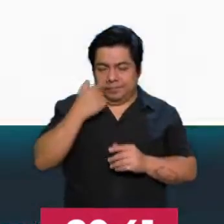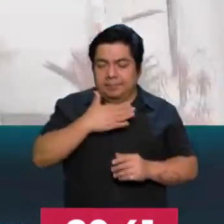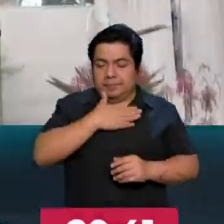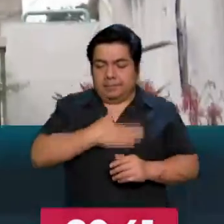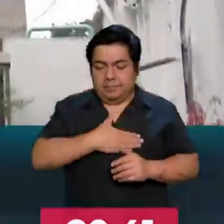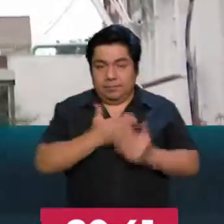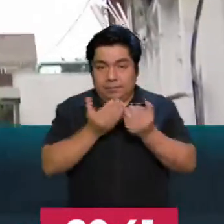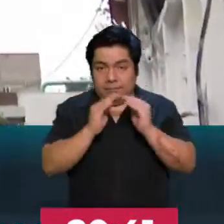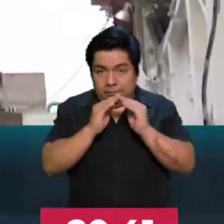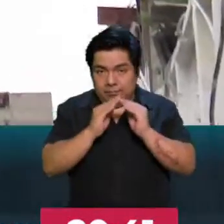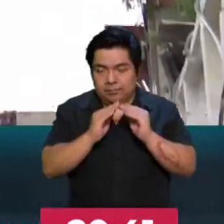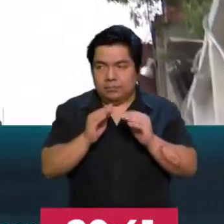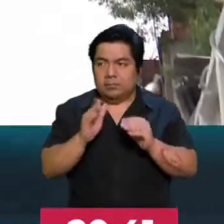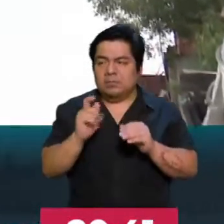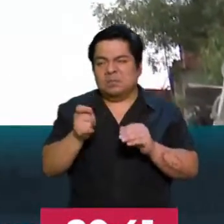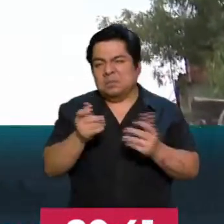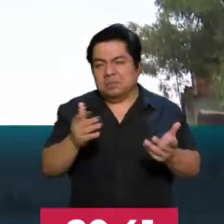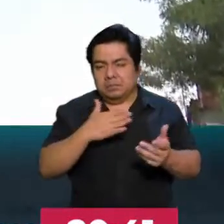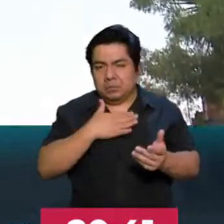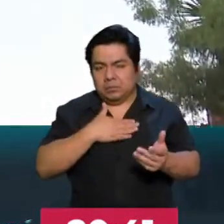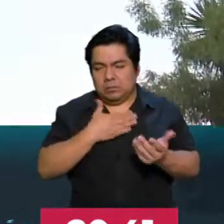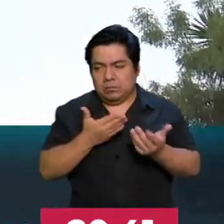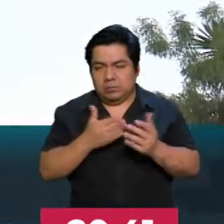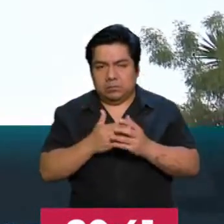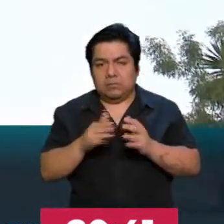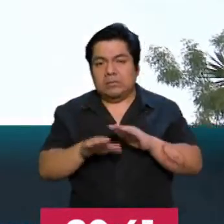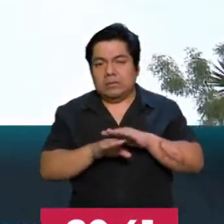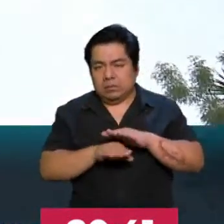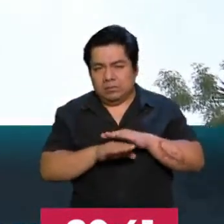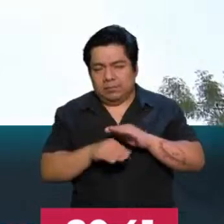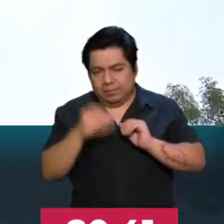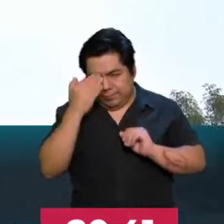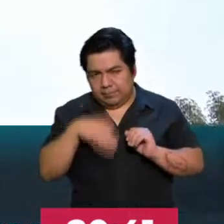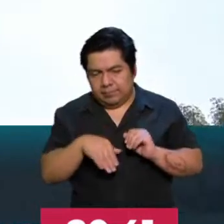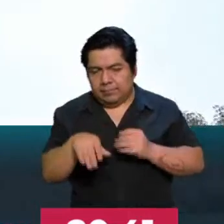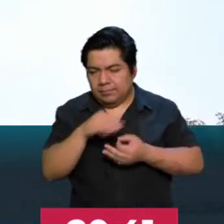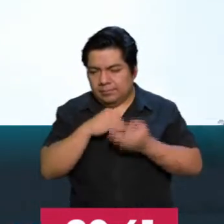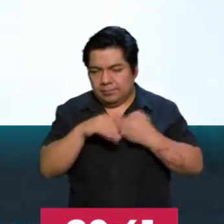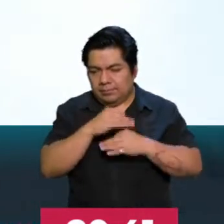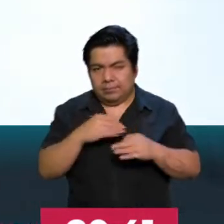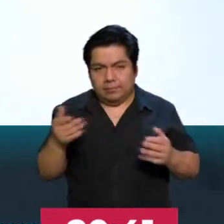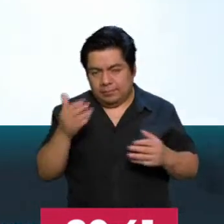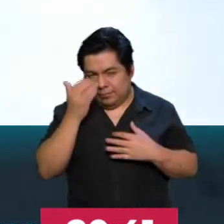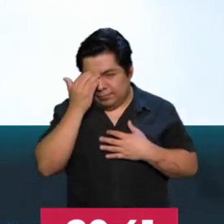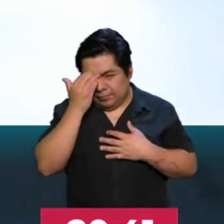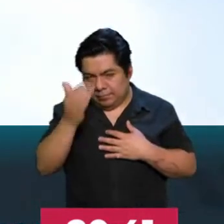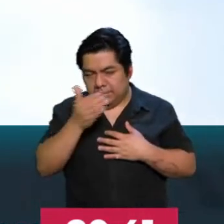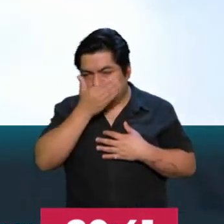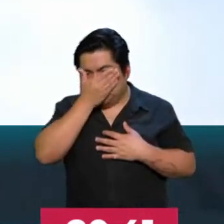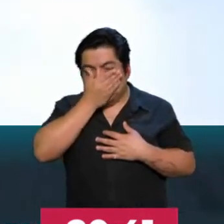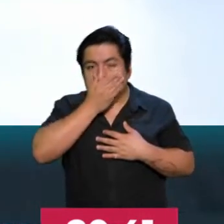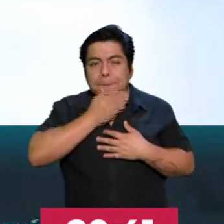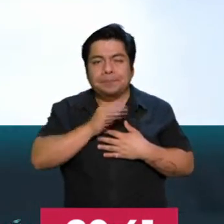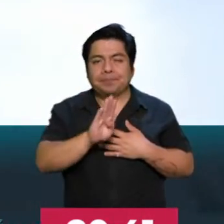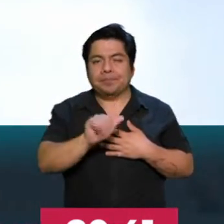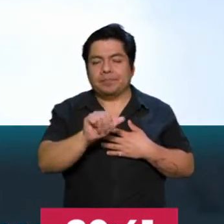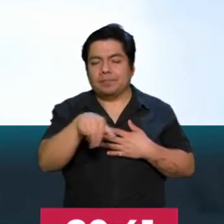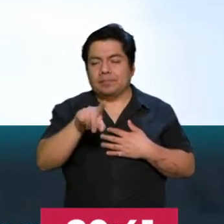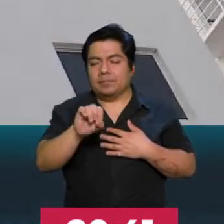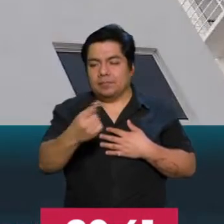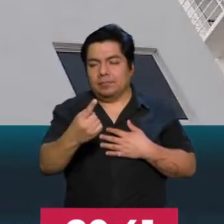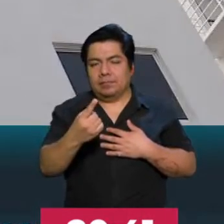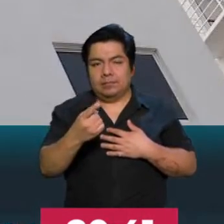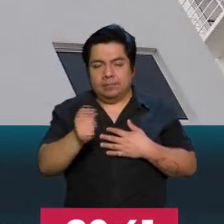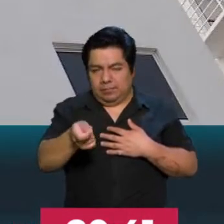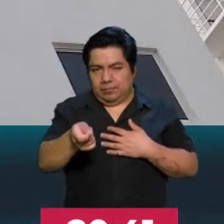habitacional, la noción de justicia habitacional es lo que está en la base de todo lo que representa el bando 1, es